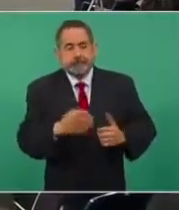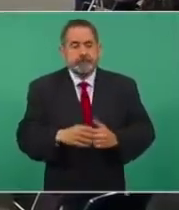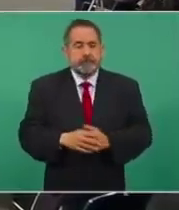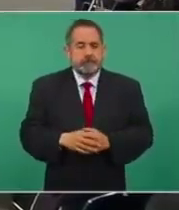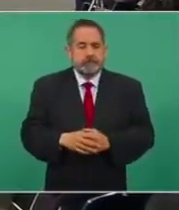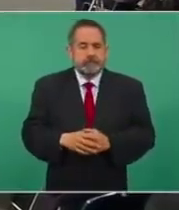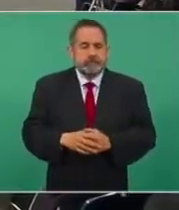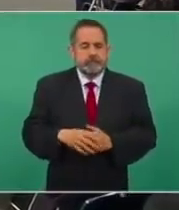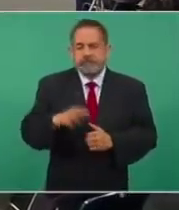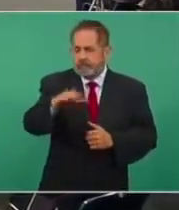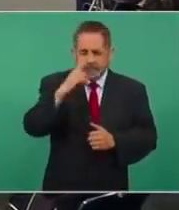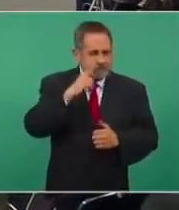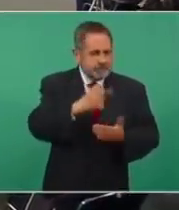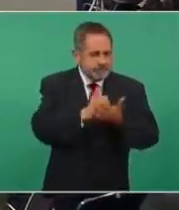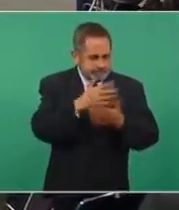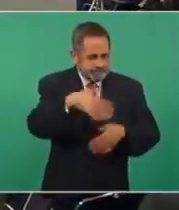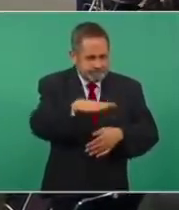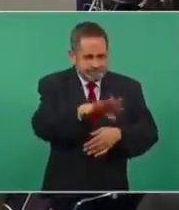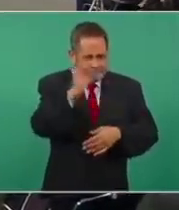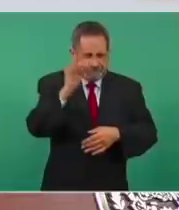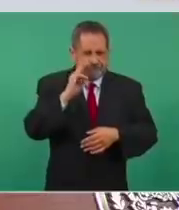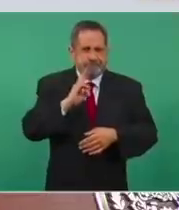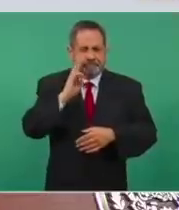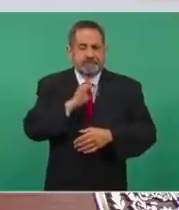A ver si te ayudan.